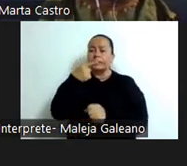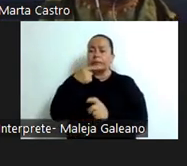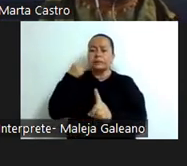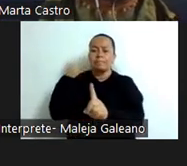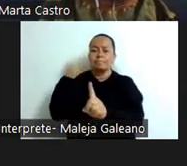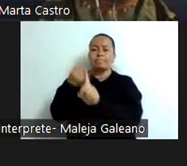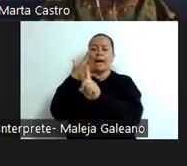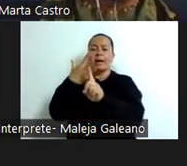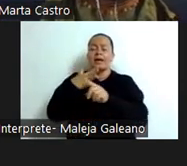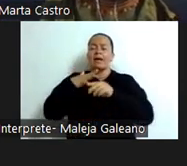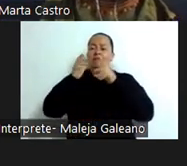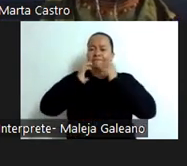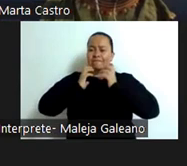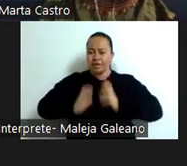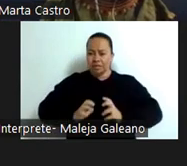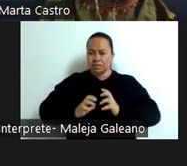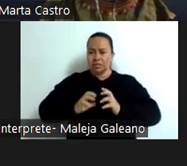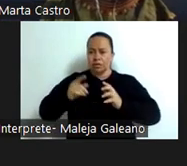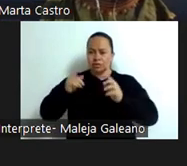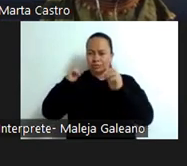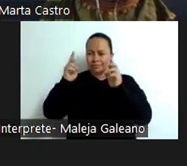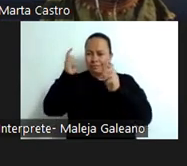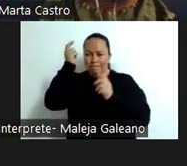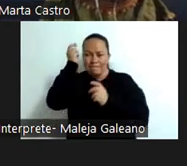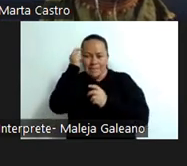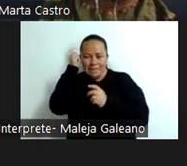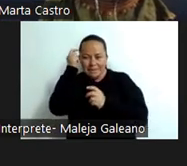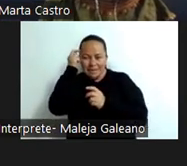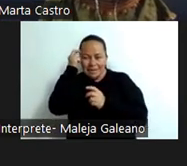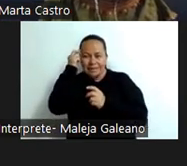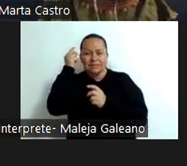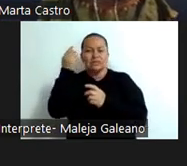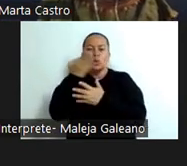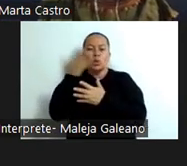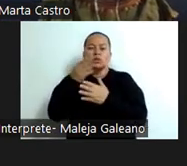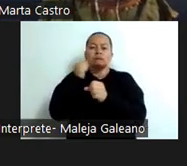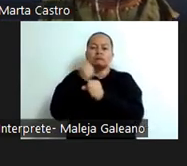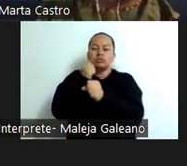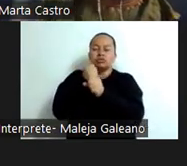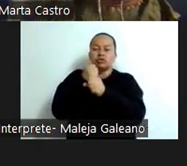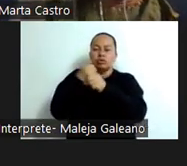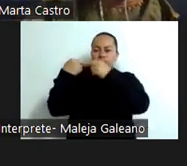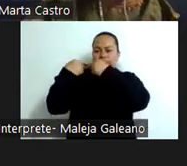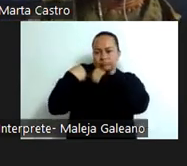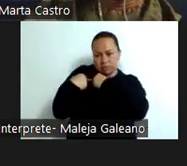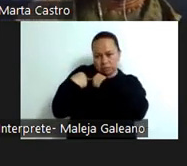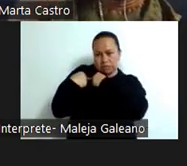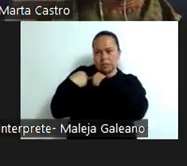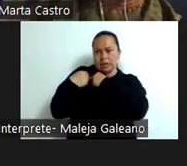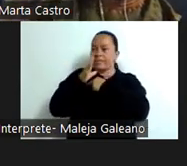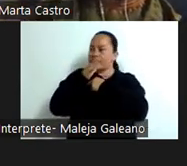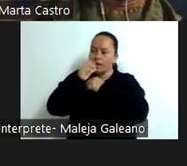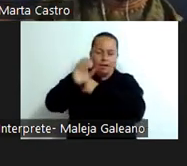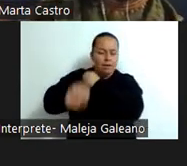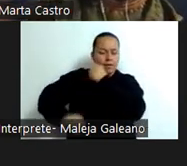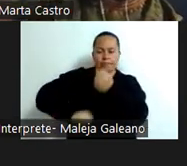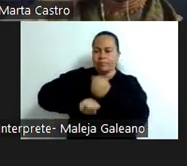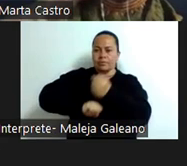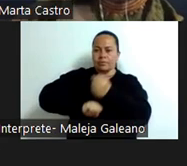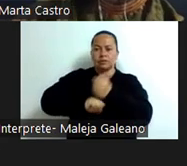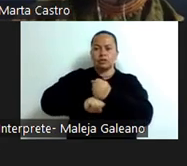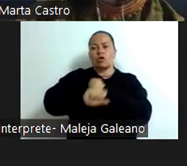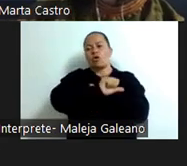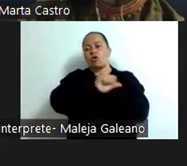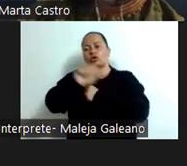tenemos las personas cuidadoras cuando llevamos a cabo laboras de cuidado eh sin tener apoyos y sin que otros